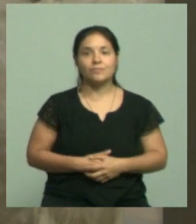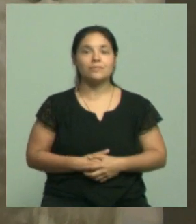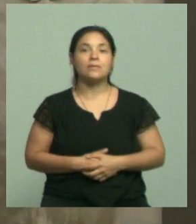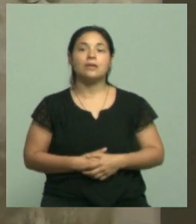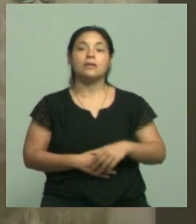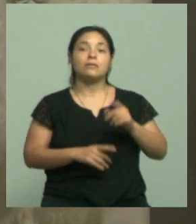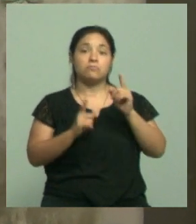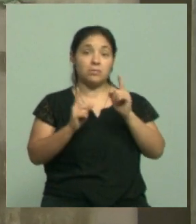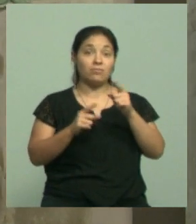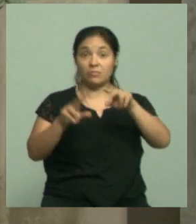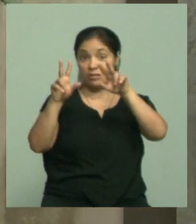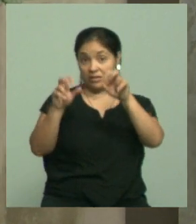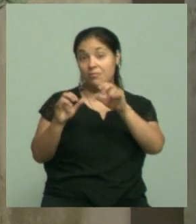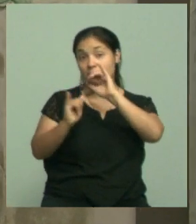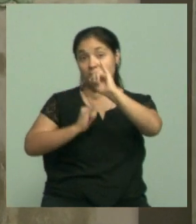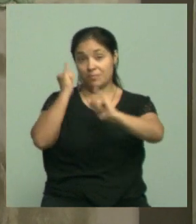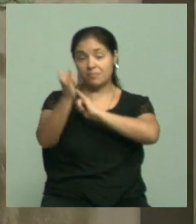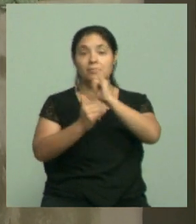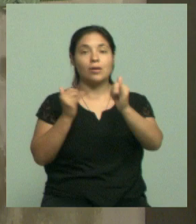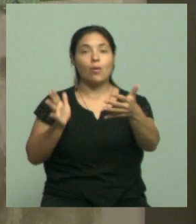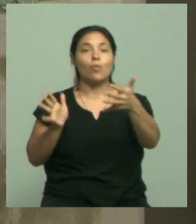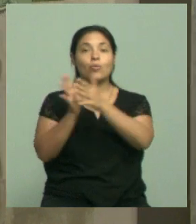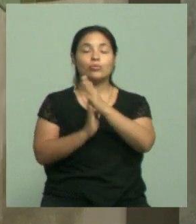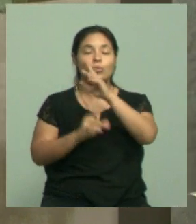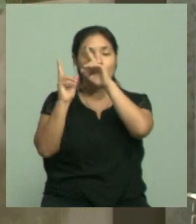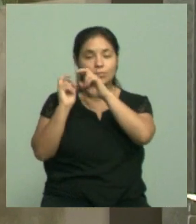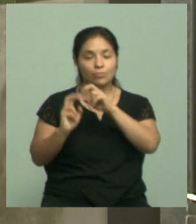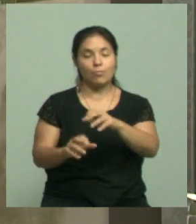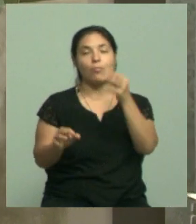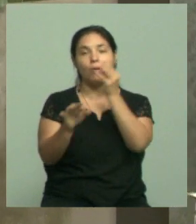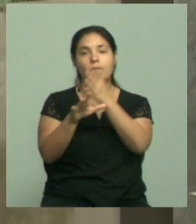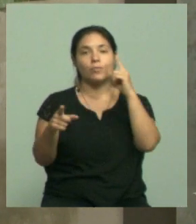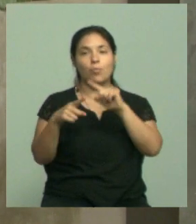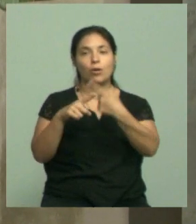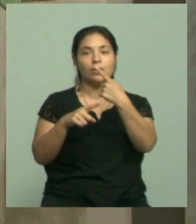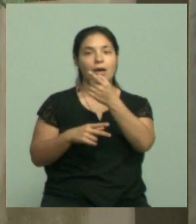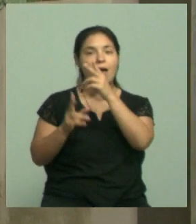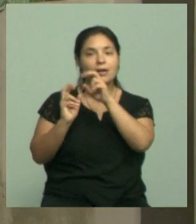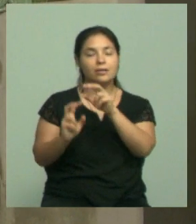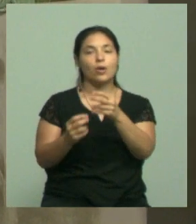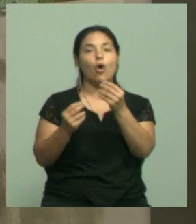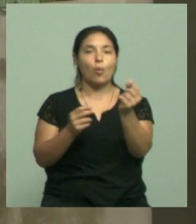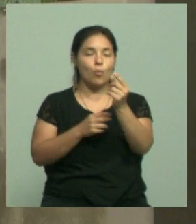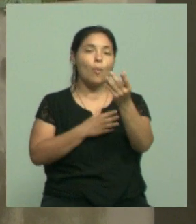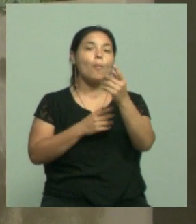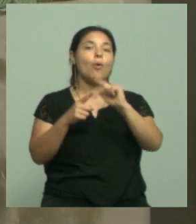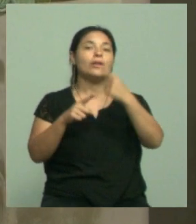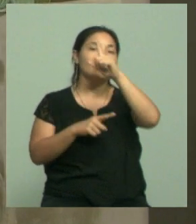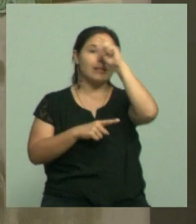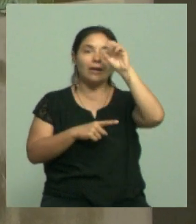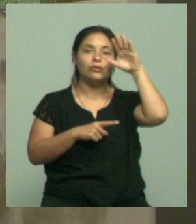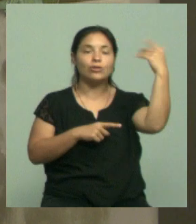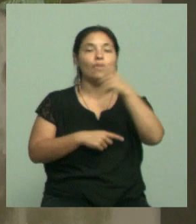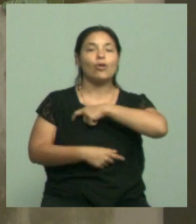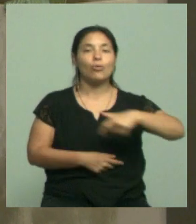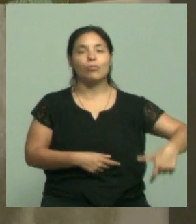lo proponemos al tema, el analista y politólogo experto es el que lo va a analizar, de cómo está la política exterior del gobierno de Javier Milei. Lo